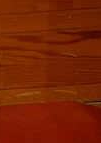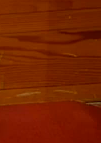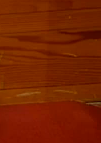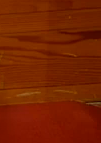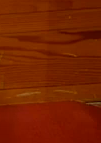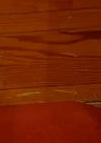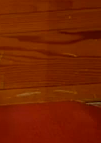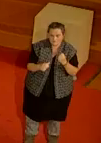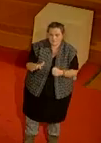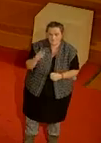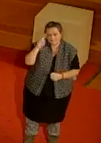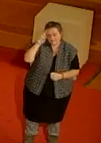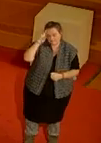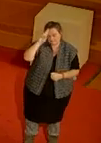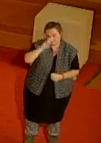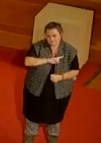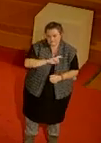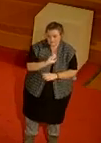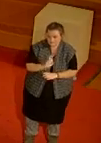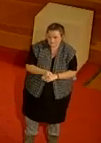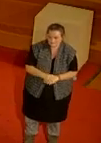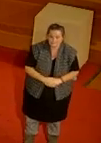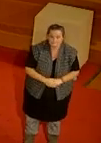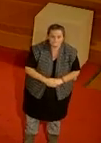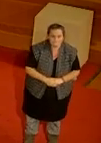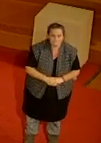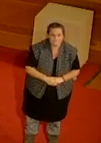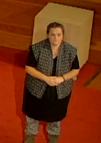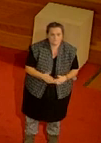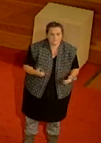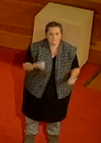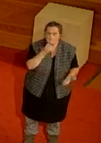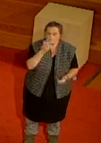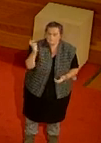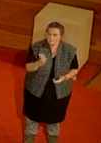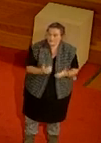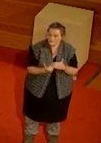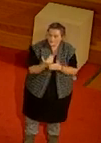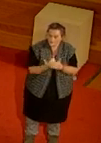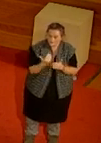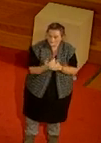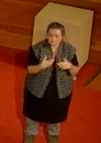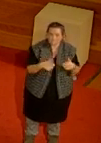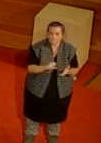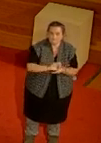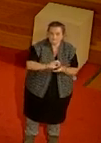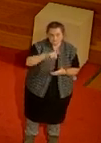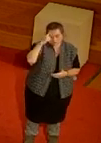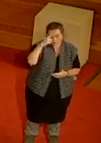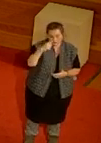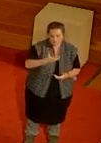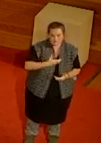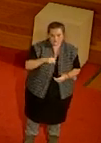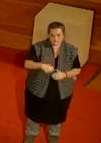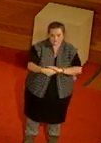gracias por vuestra presencia dentro de las jornadas sobre periodismo organizadas por el servicio de cultura del ayuntamiento de Victoria gast tenemos